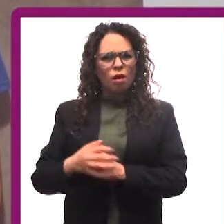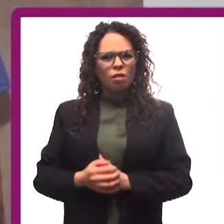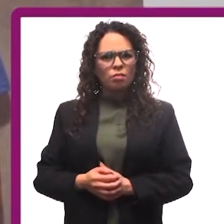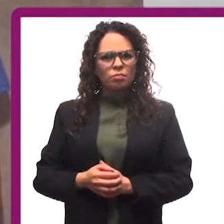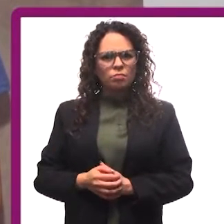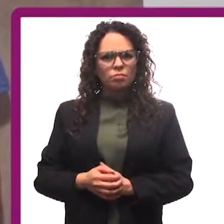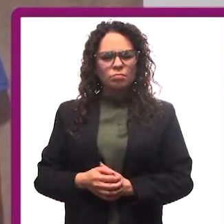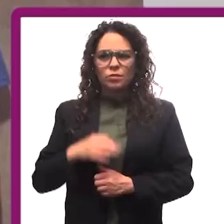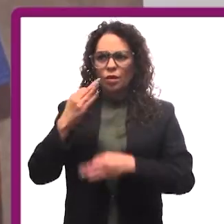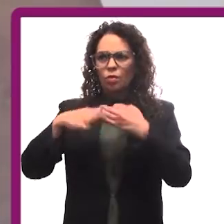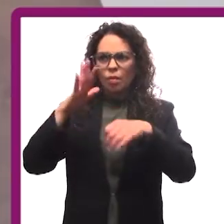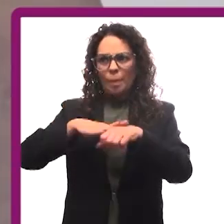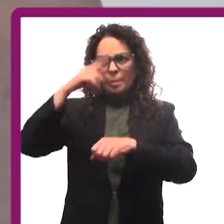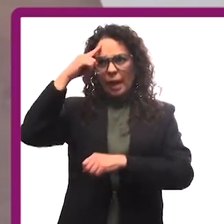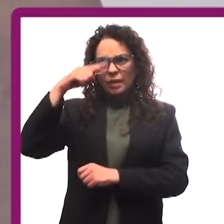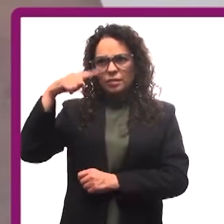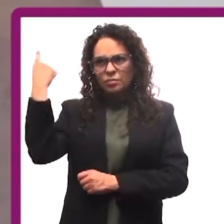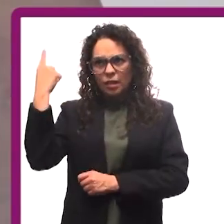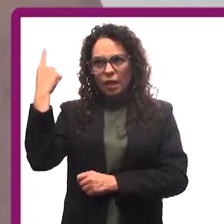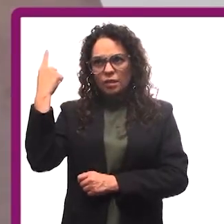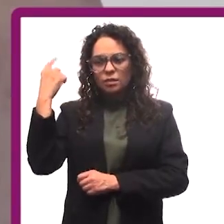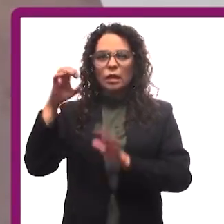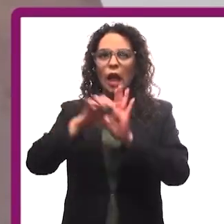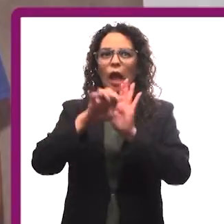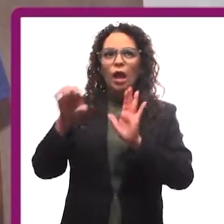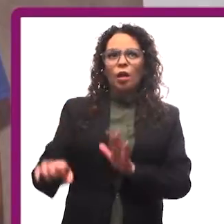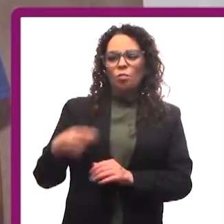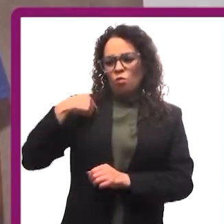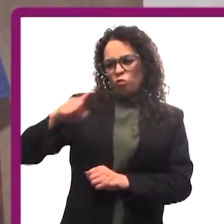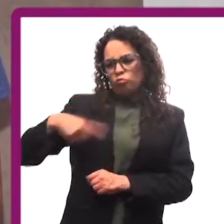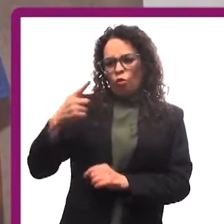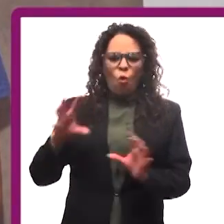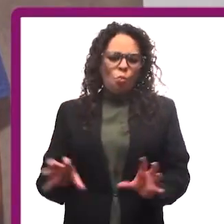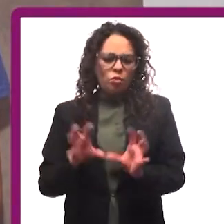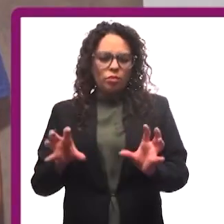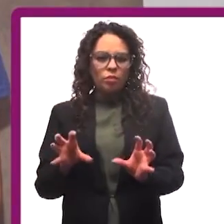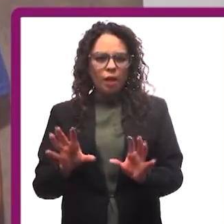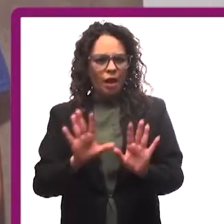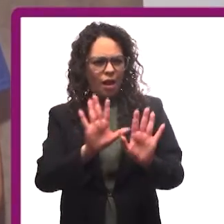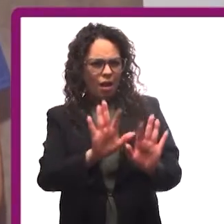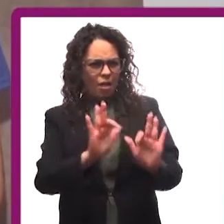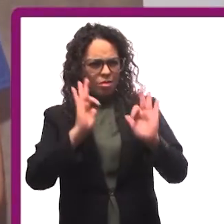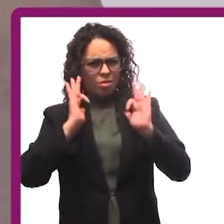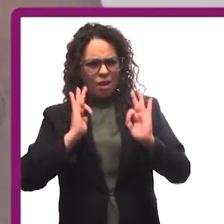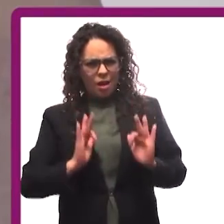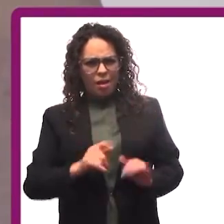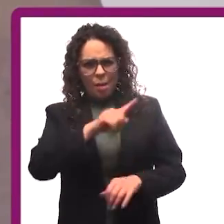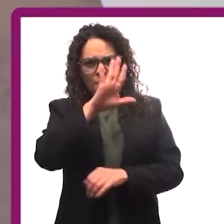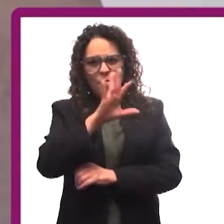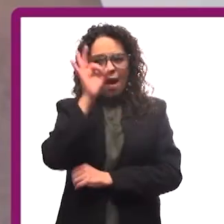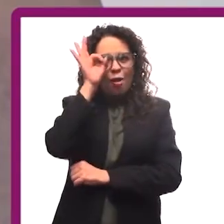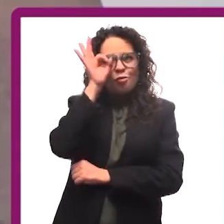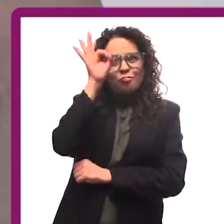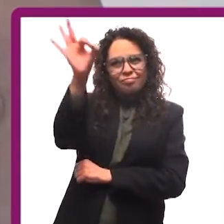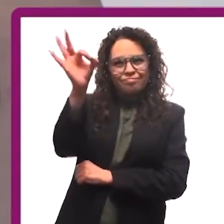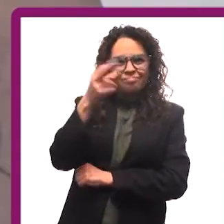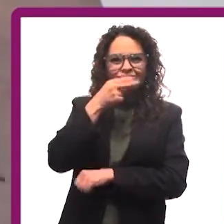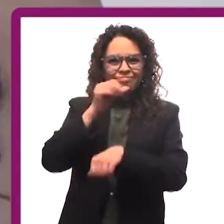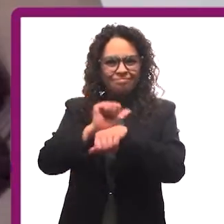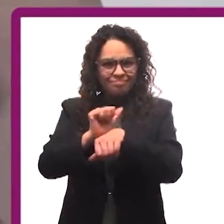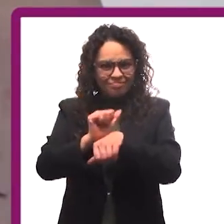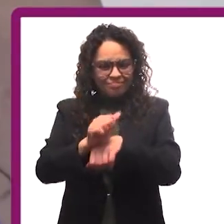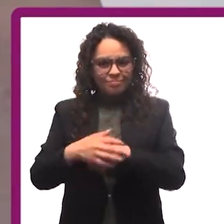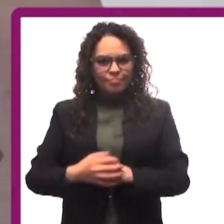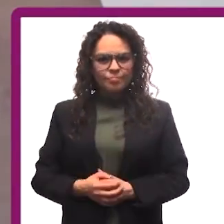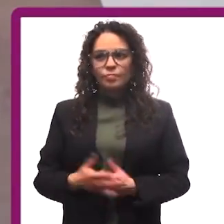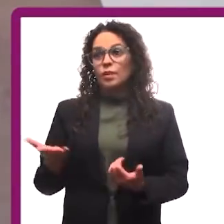Todo sería más fácil si fuéramos como una computadora. Uy, tranquila, Terminator. No, de verdad. Sería mucho más